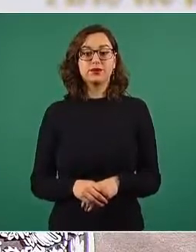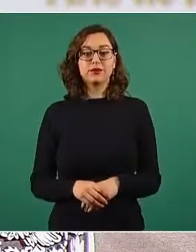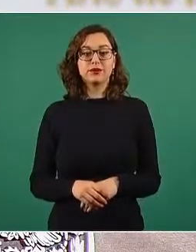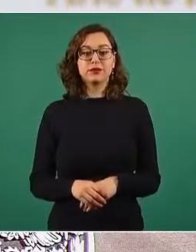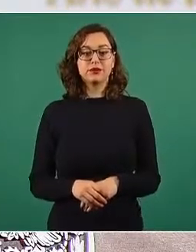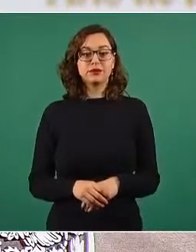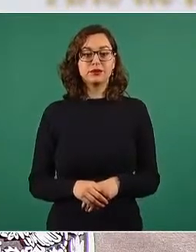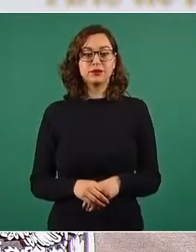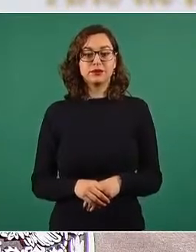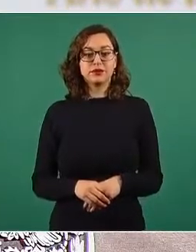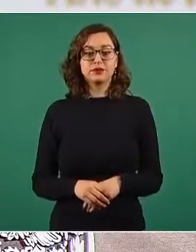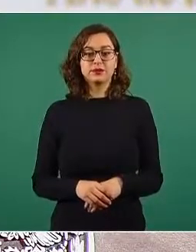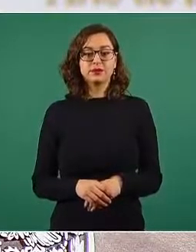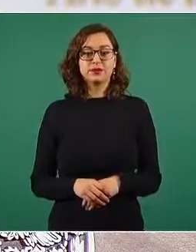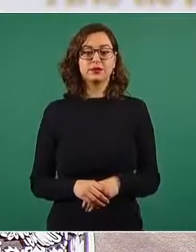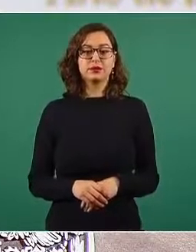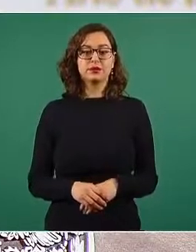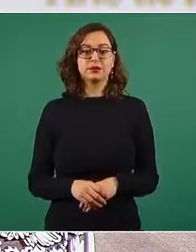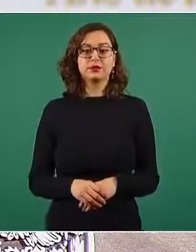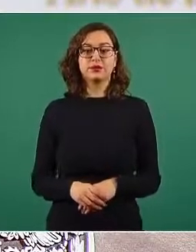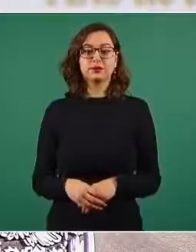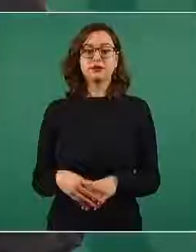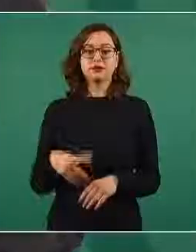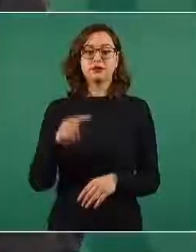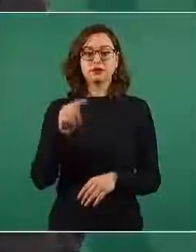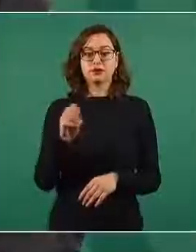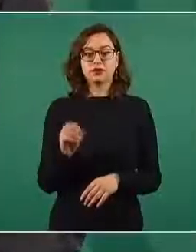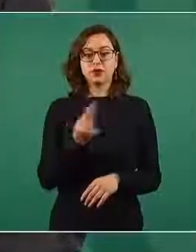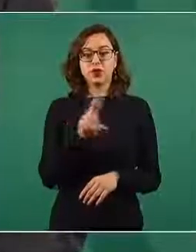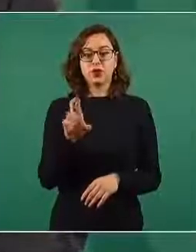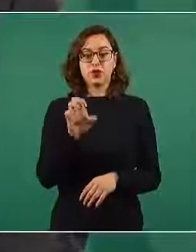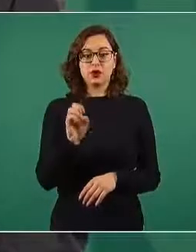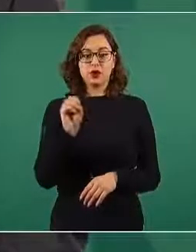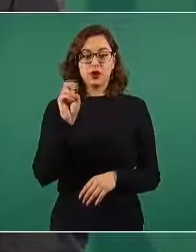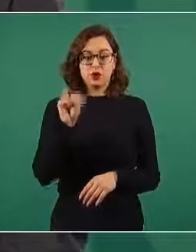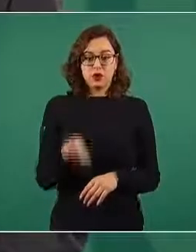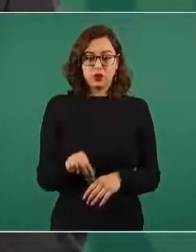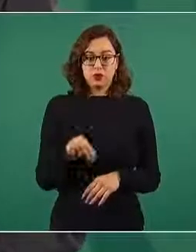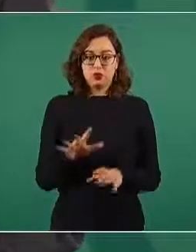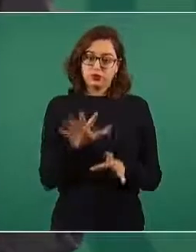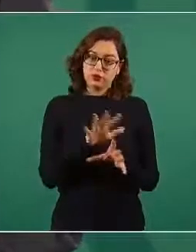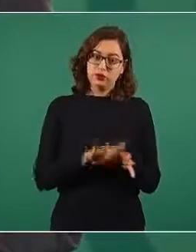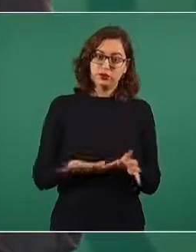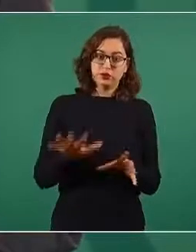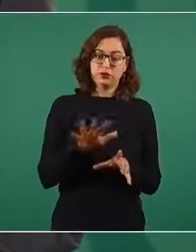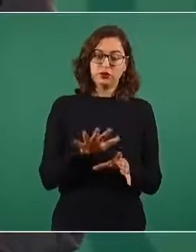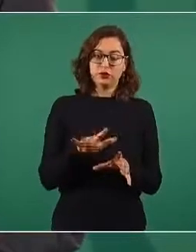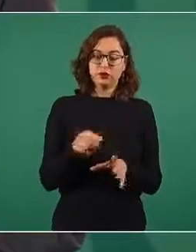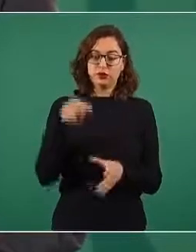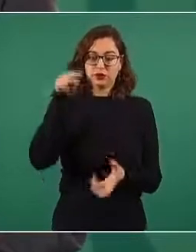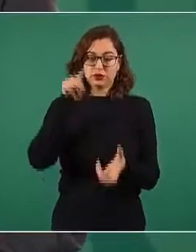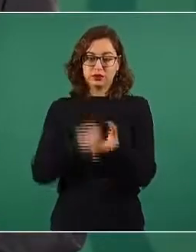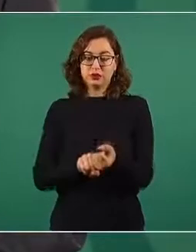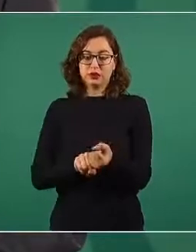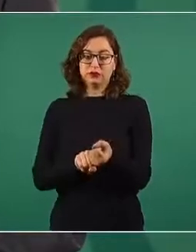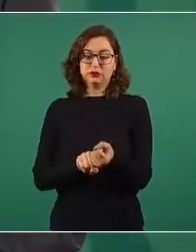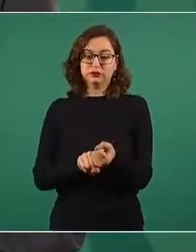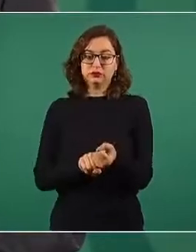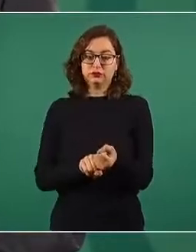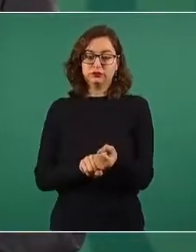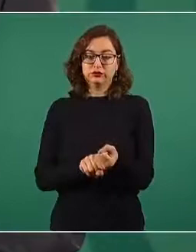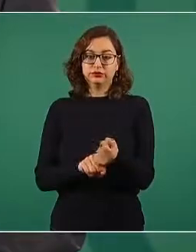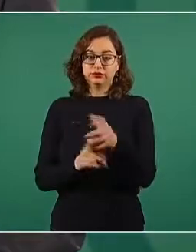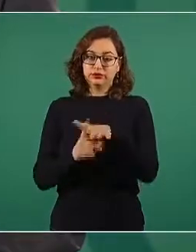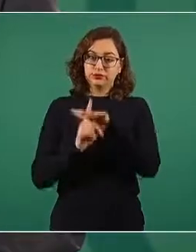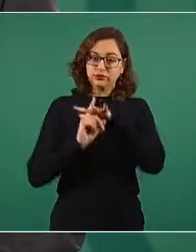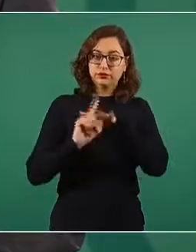sobre Torreón y en especial sobre la represión a los